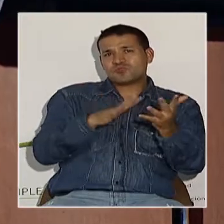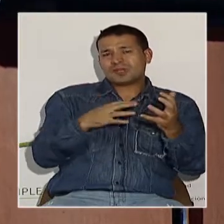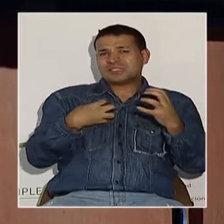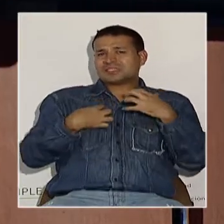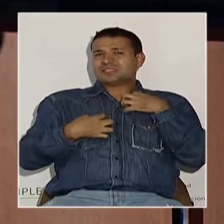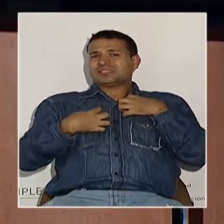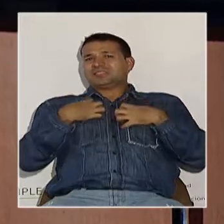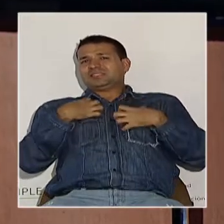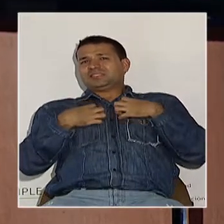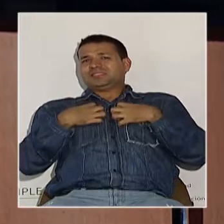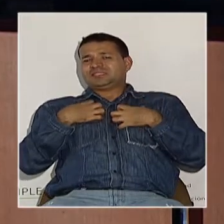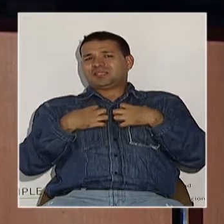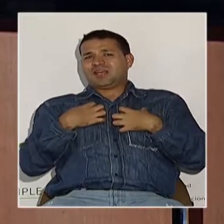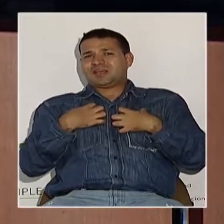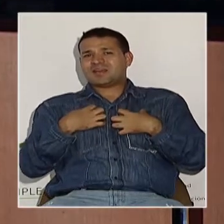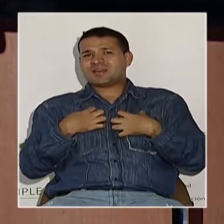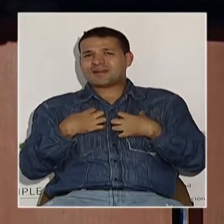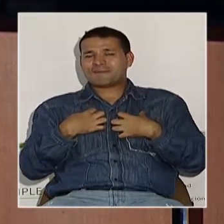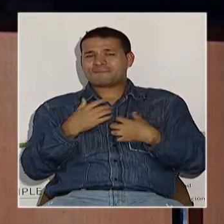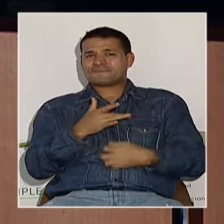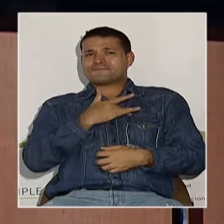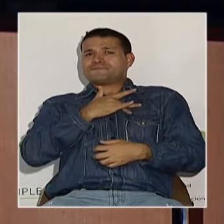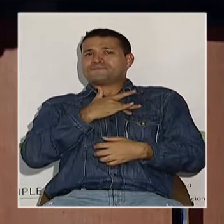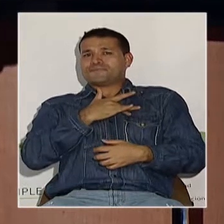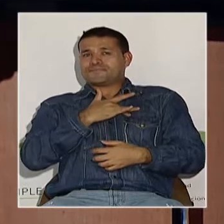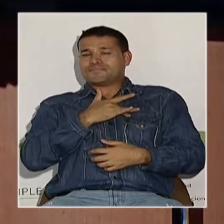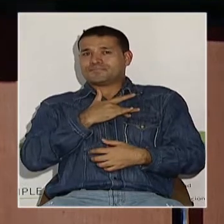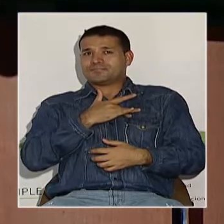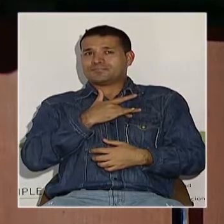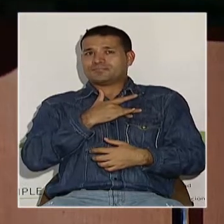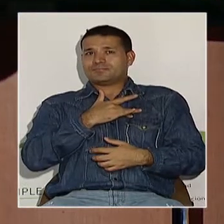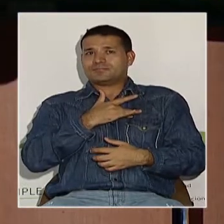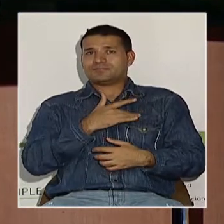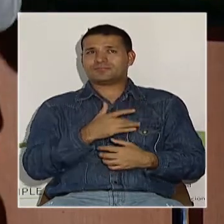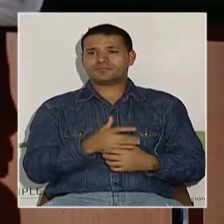llegan realidades complejas como estas.